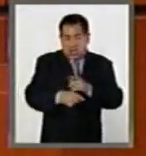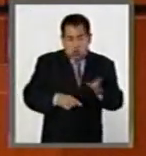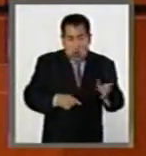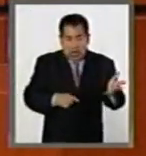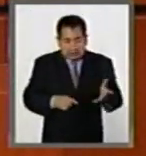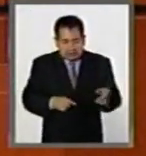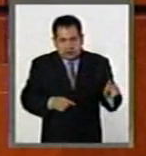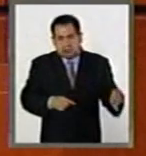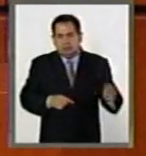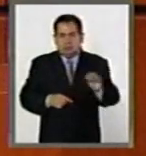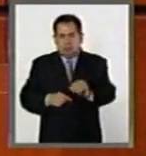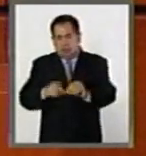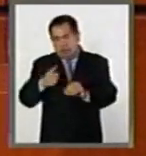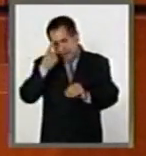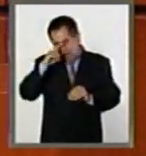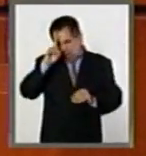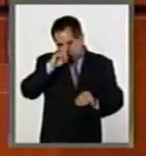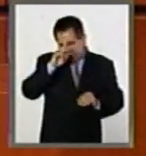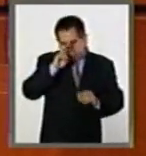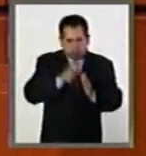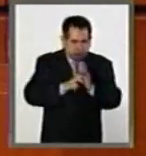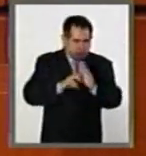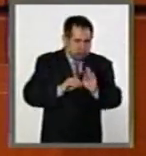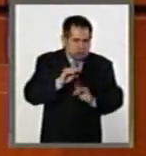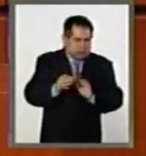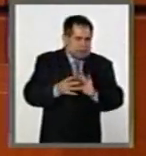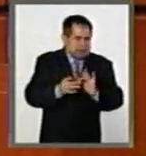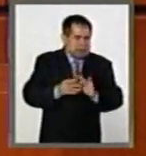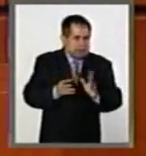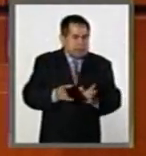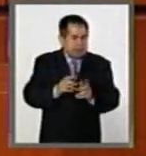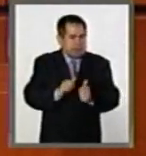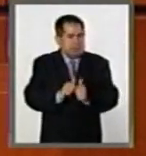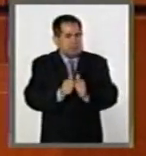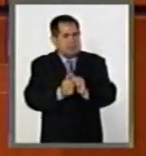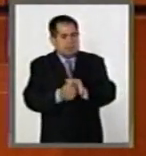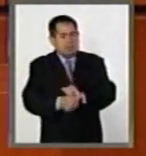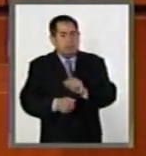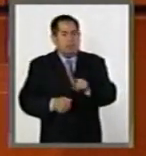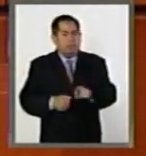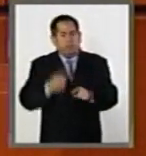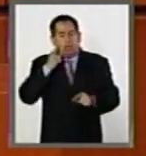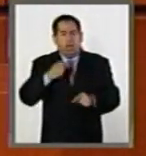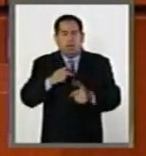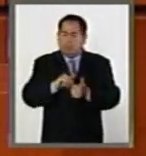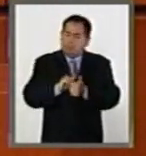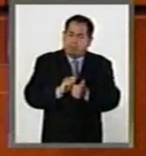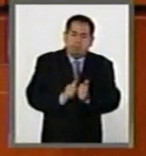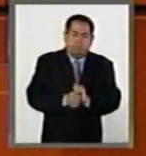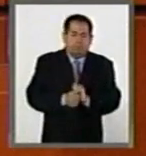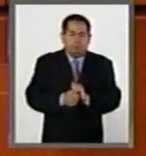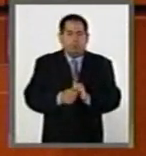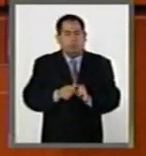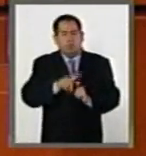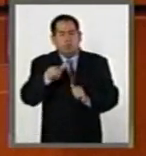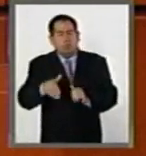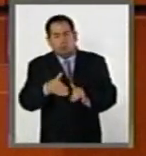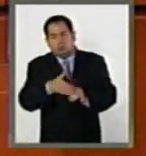que puedan recibir un tratamiento en externamiento, para que puedan seguir su